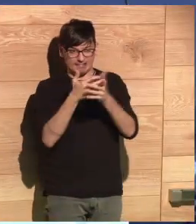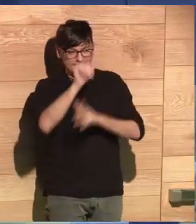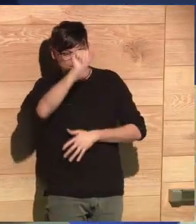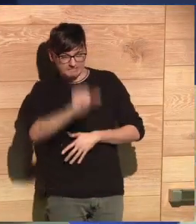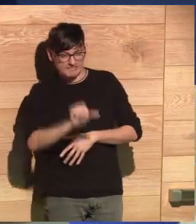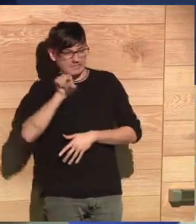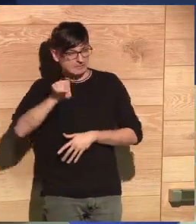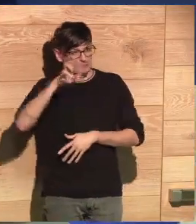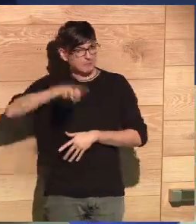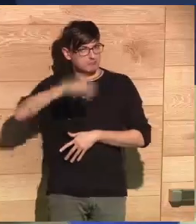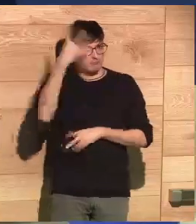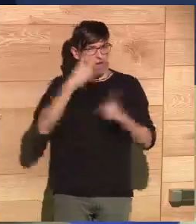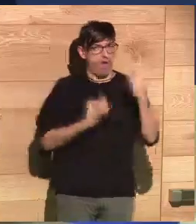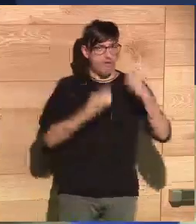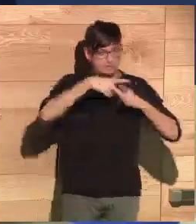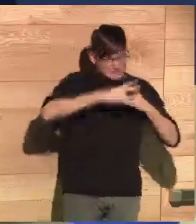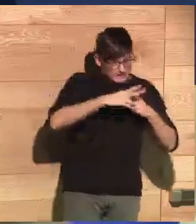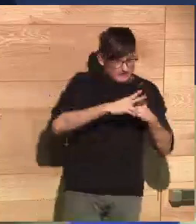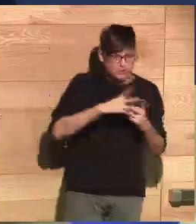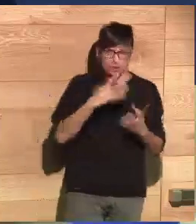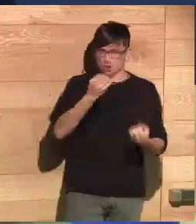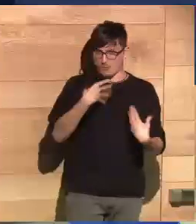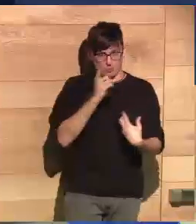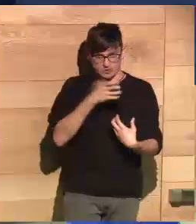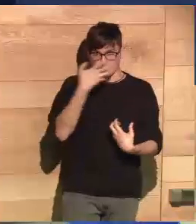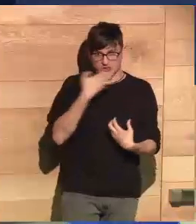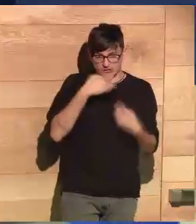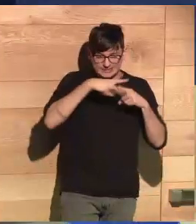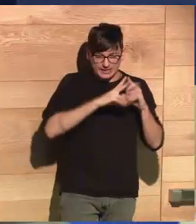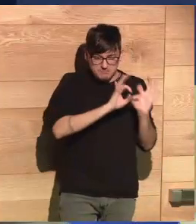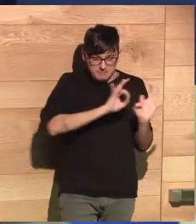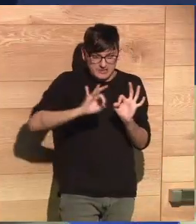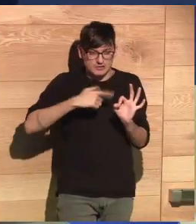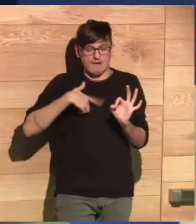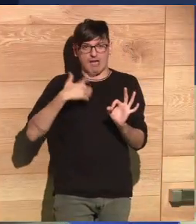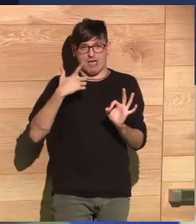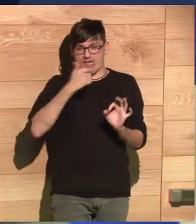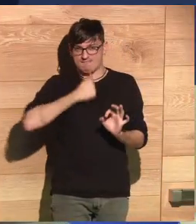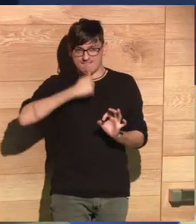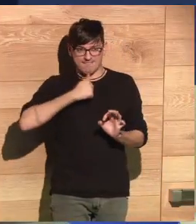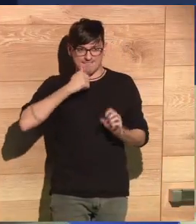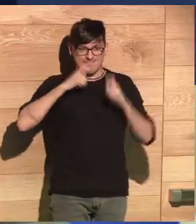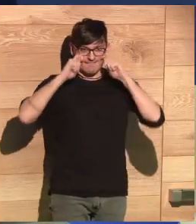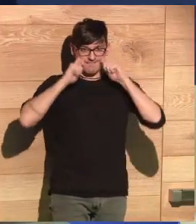ideó algunos de los talleres que hemos hecho de No me cuentes cuentos. Y lo voy a decir sin llorar,